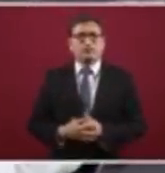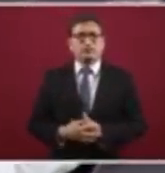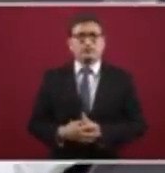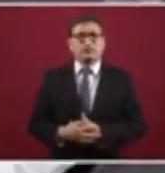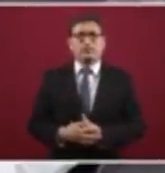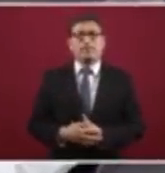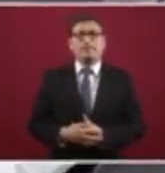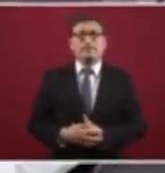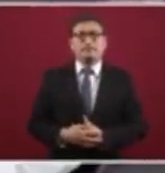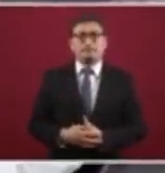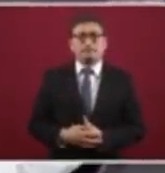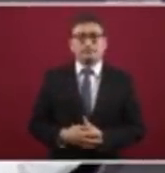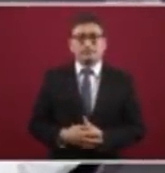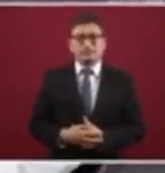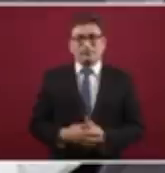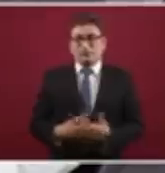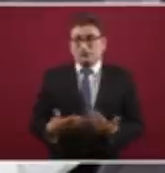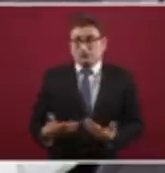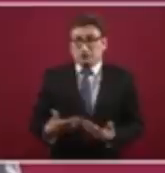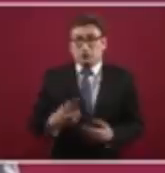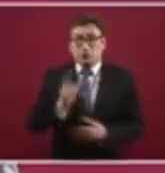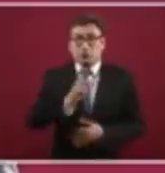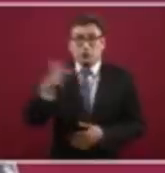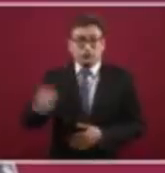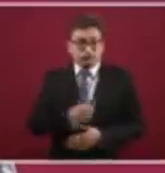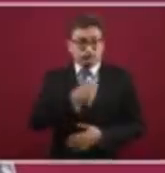que no a los tres ya se sabe